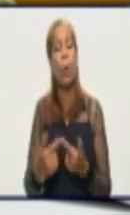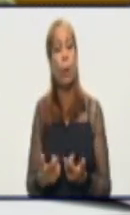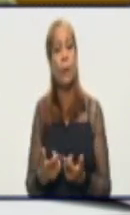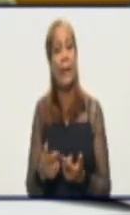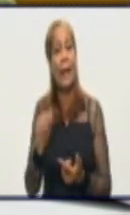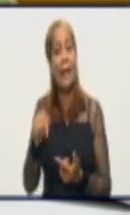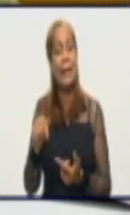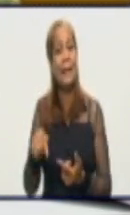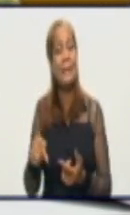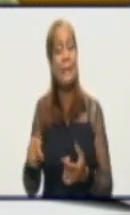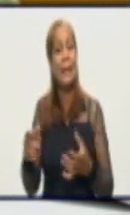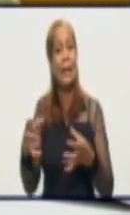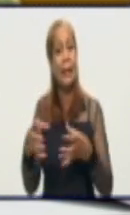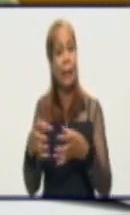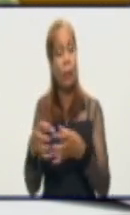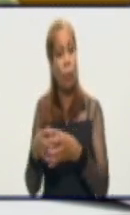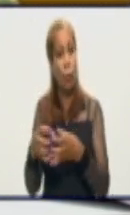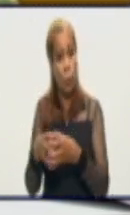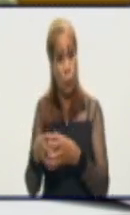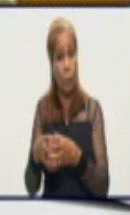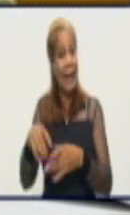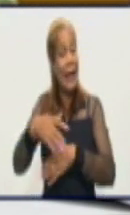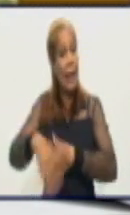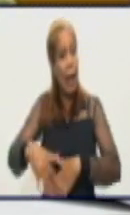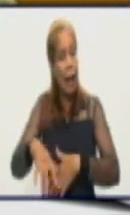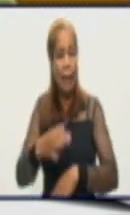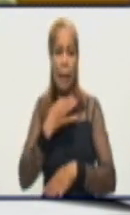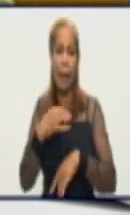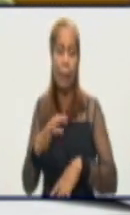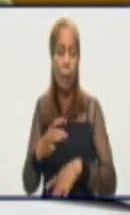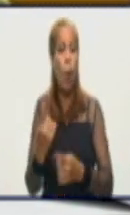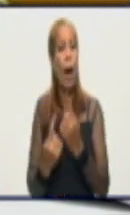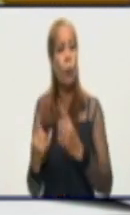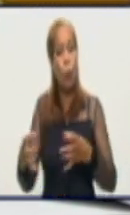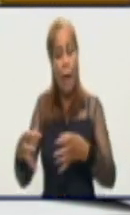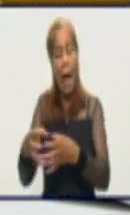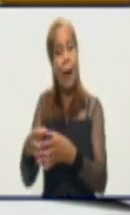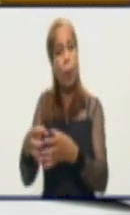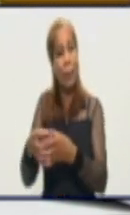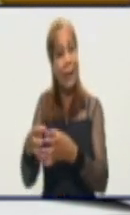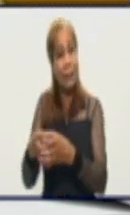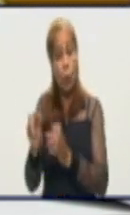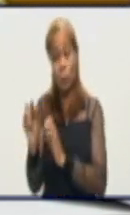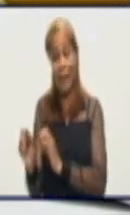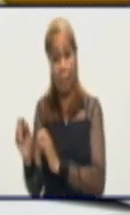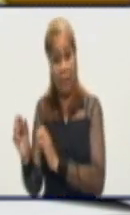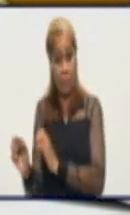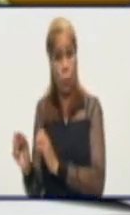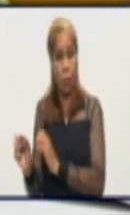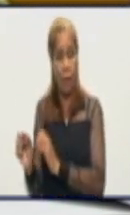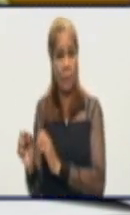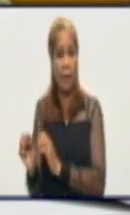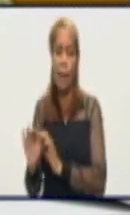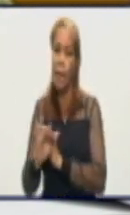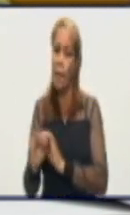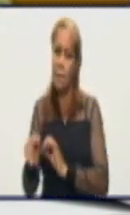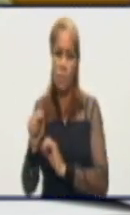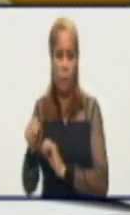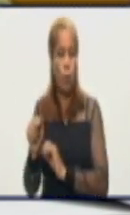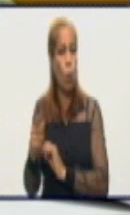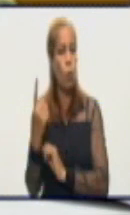de personas deben ser excepcionales, porque además deben ser incluso limitadas en esta etapa. Eso es